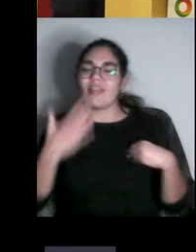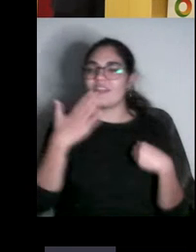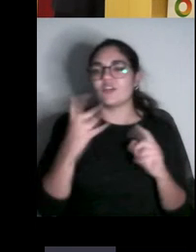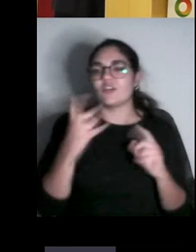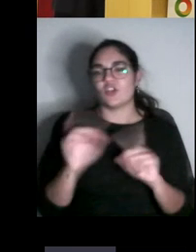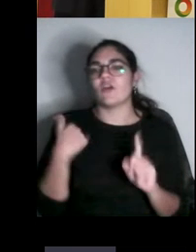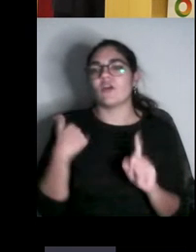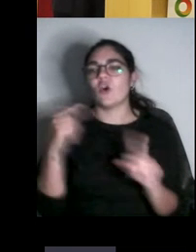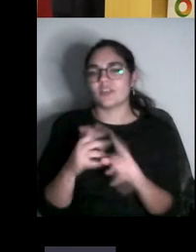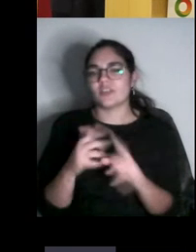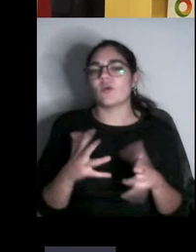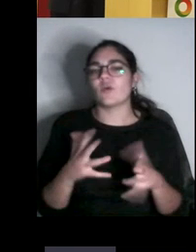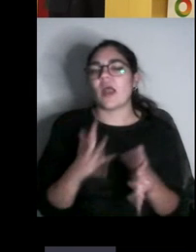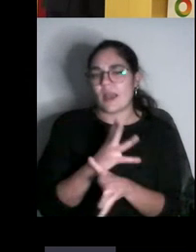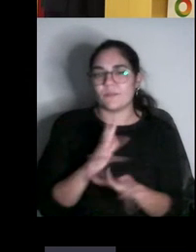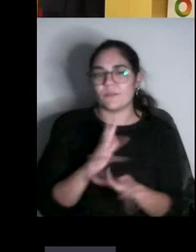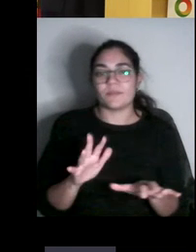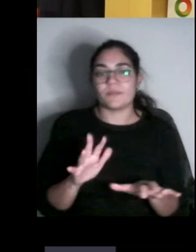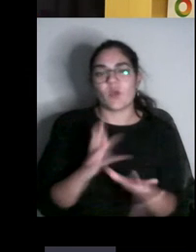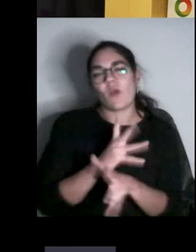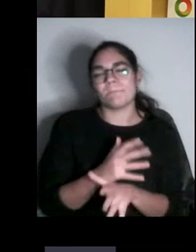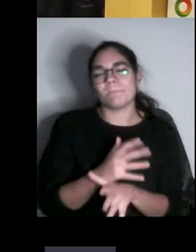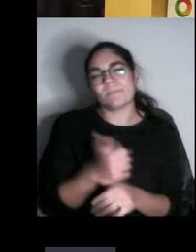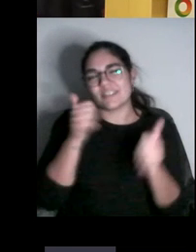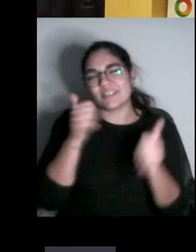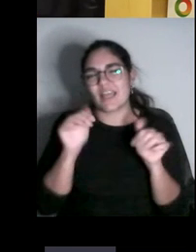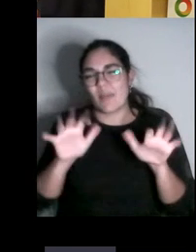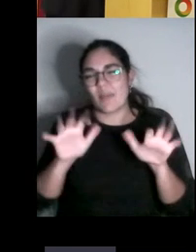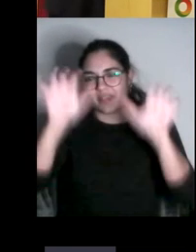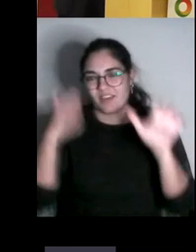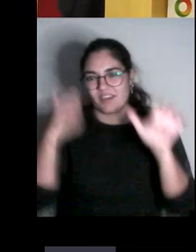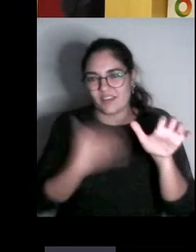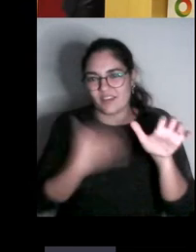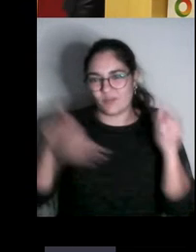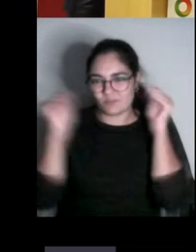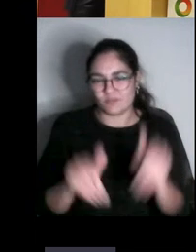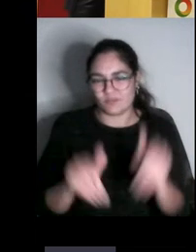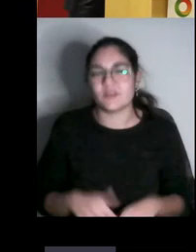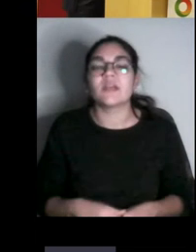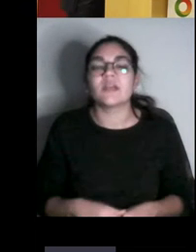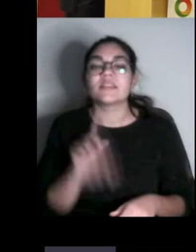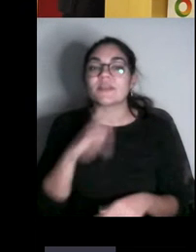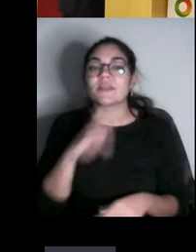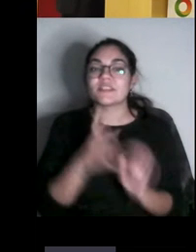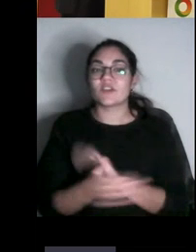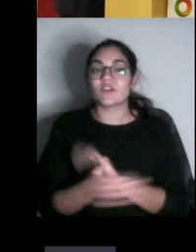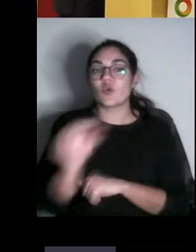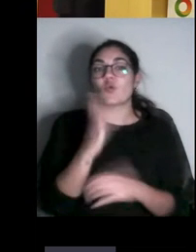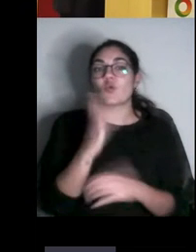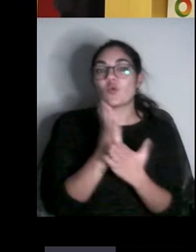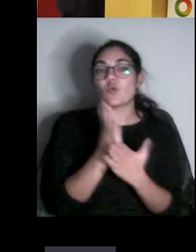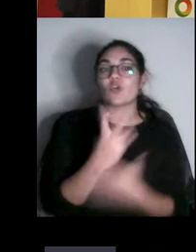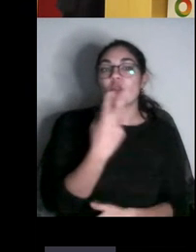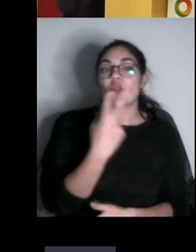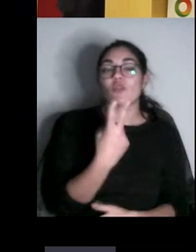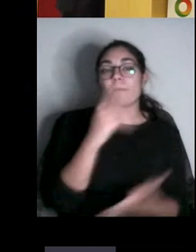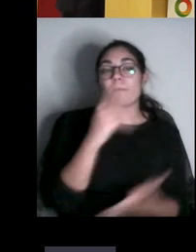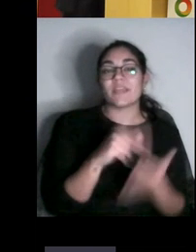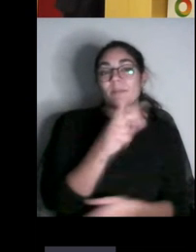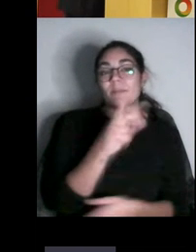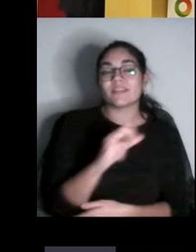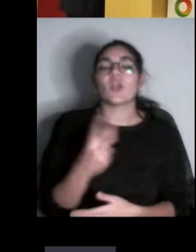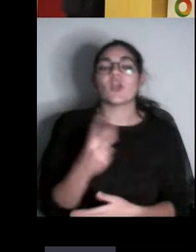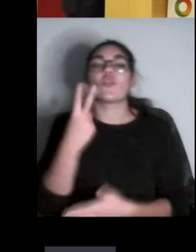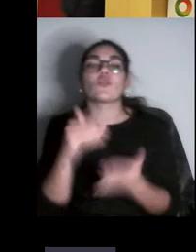el fin es que el alumno aprenda como bien sabes lo realizamos durante el curso 2020 2021 y e-mail en el